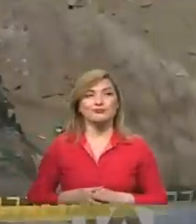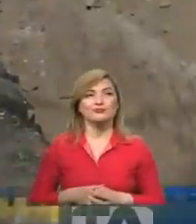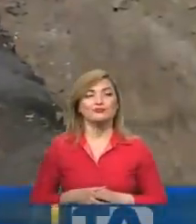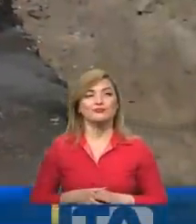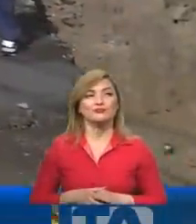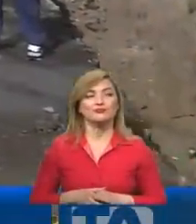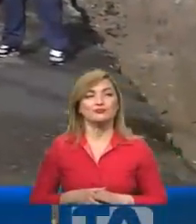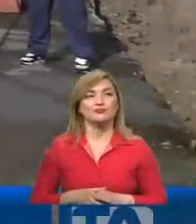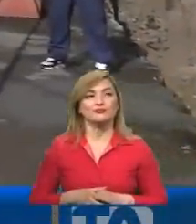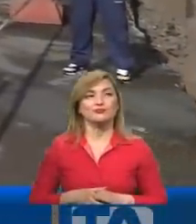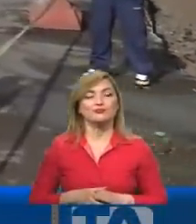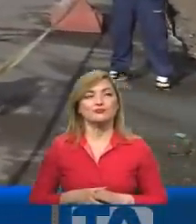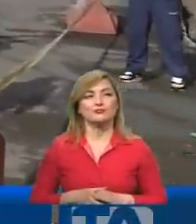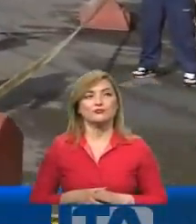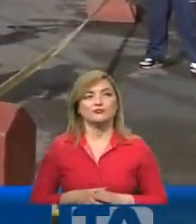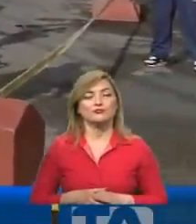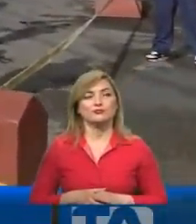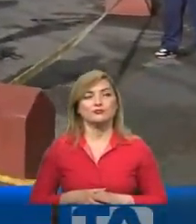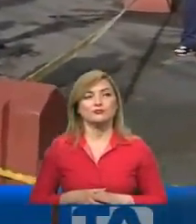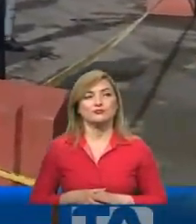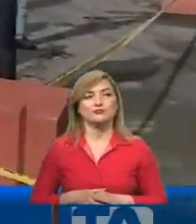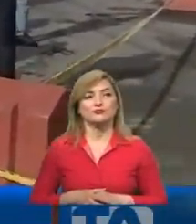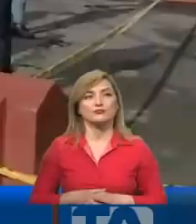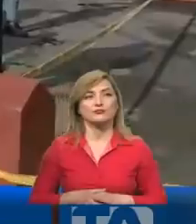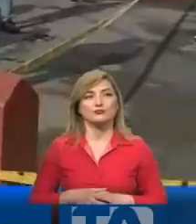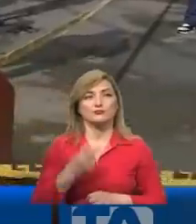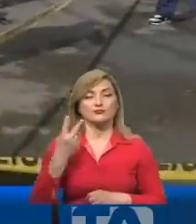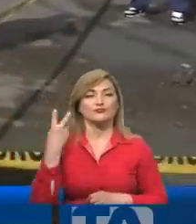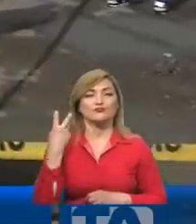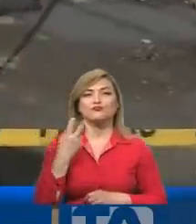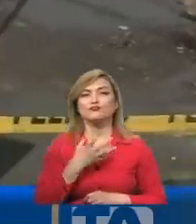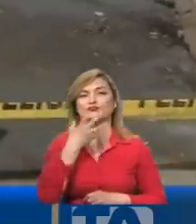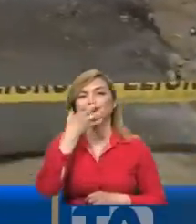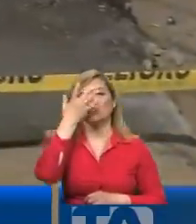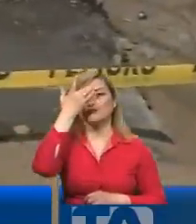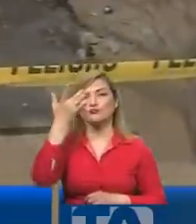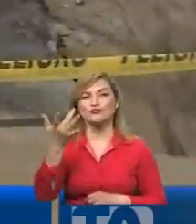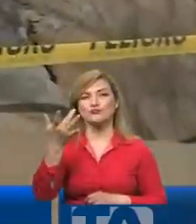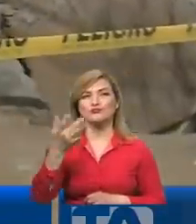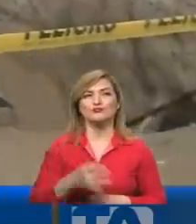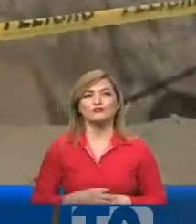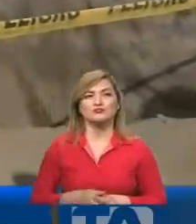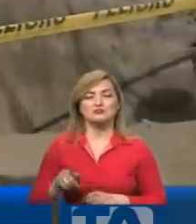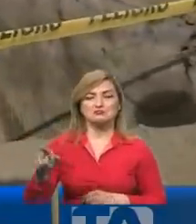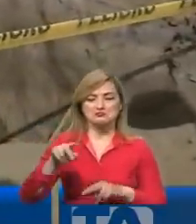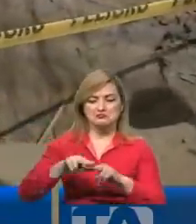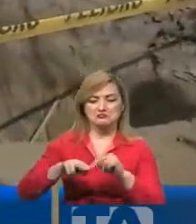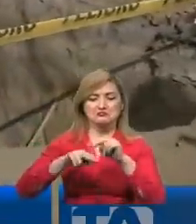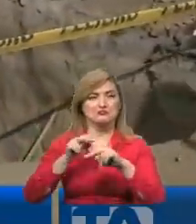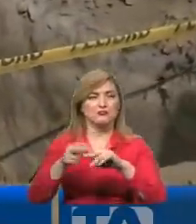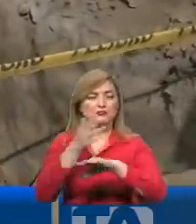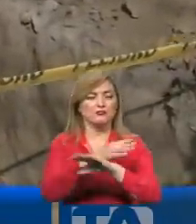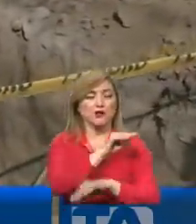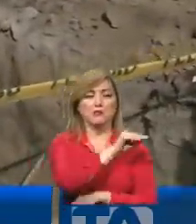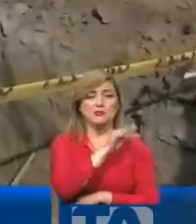grande. Precisamente quiero mostrarles a mi espalda, ellos están descontentos porque no ha sido socializada una obra de